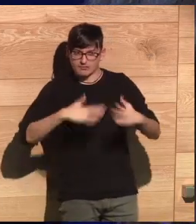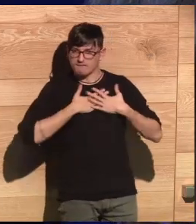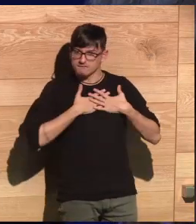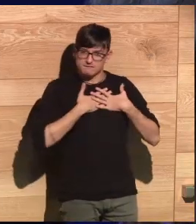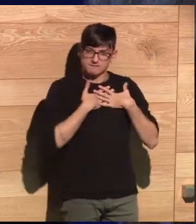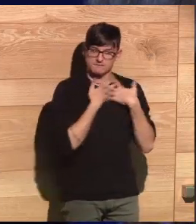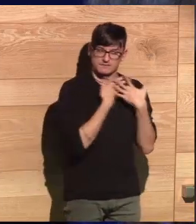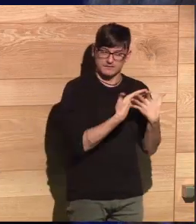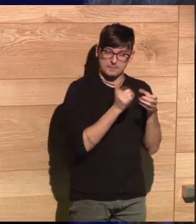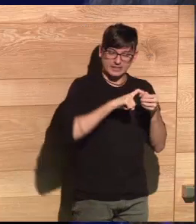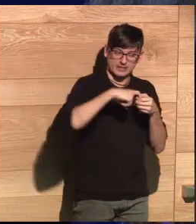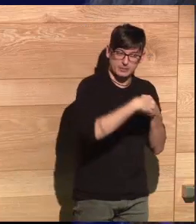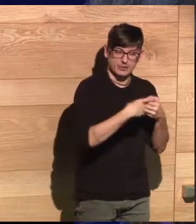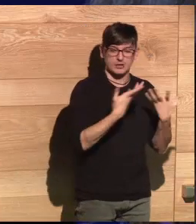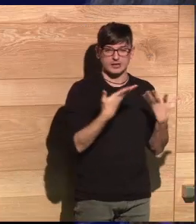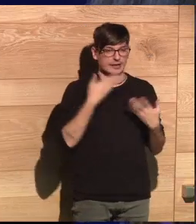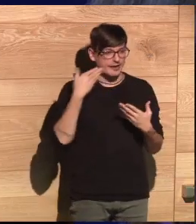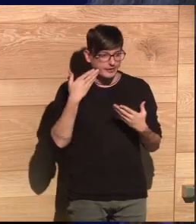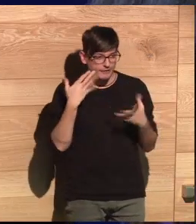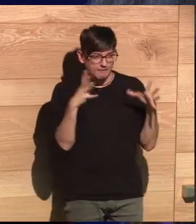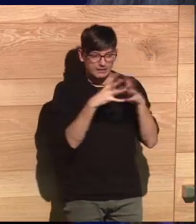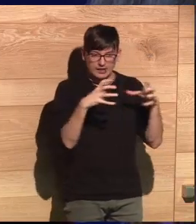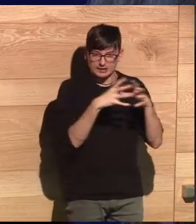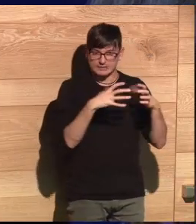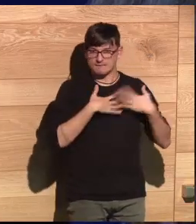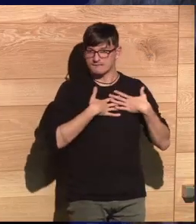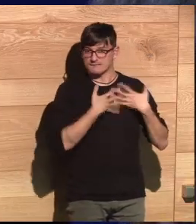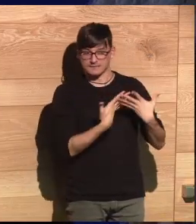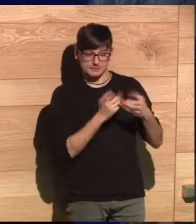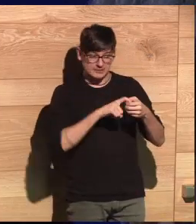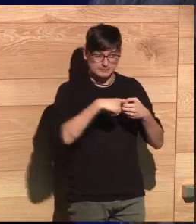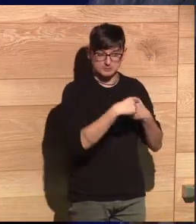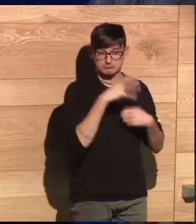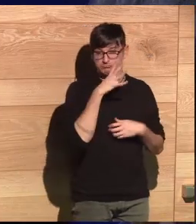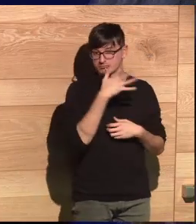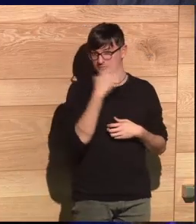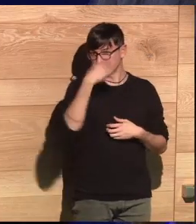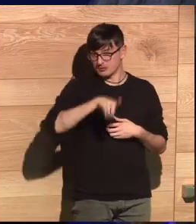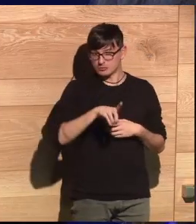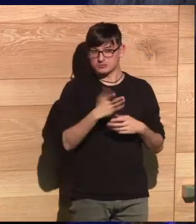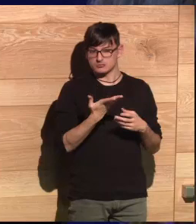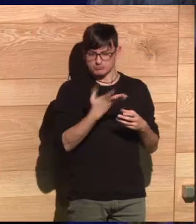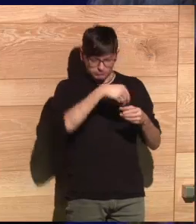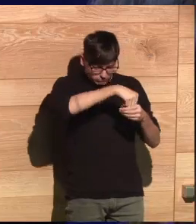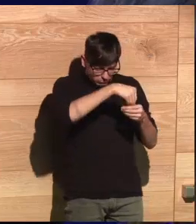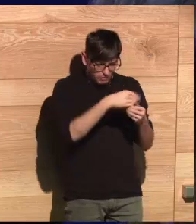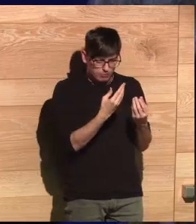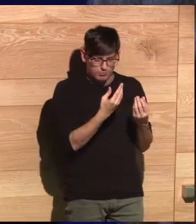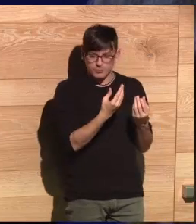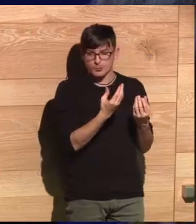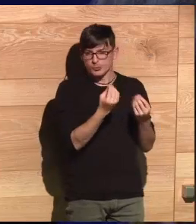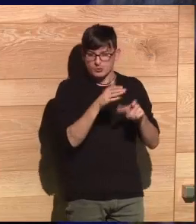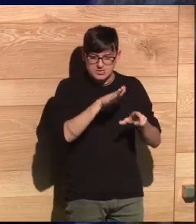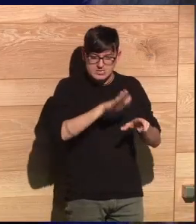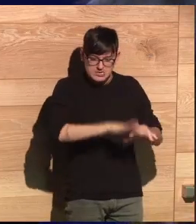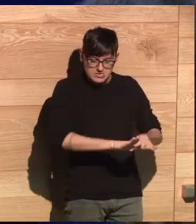y lo hemos hecho con muchísimo cariño, con muchísimas ganas, porque precisamente por eso, porque sabíamos que detrás había pues eso, un montón de niños que